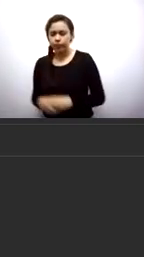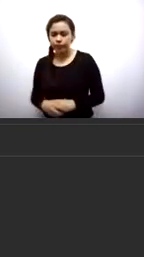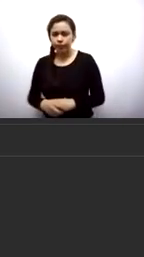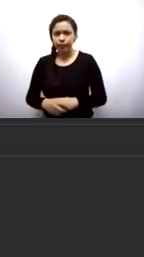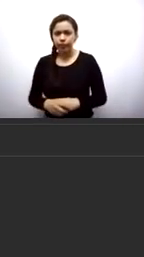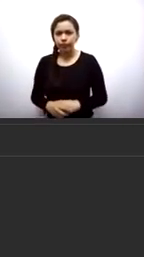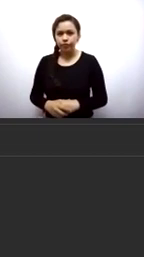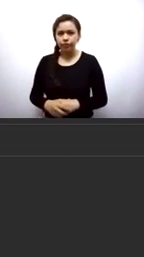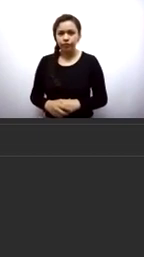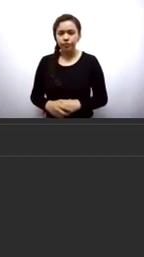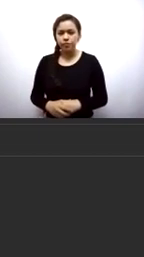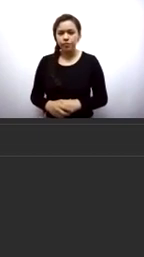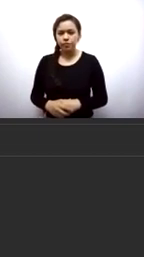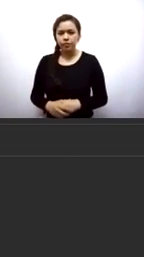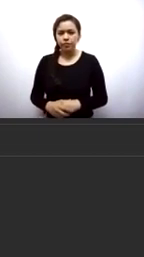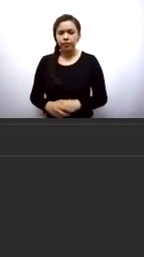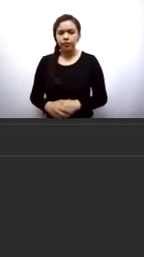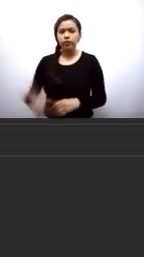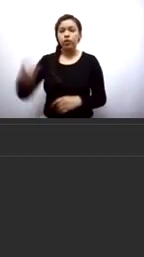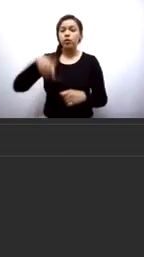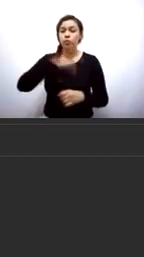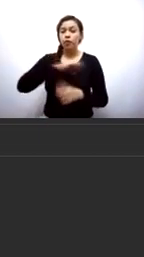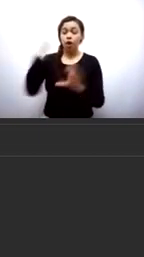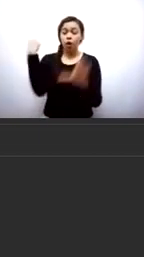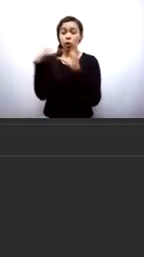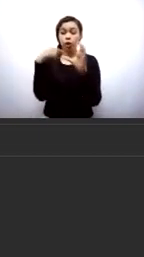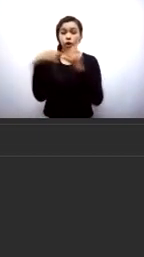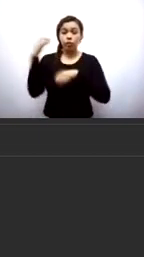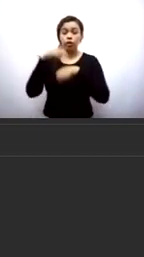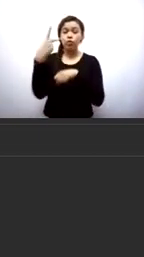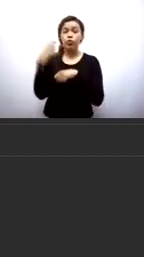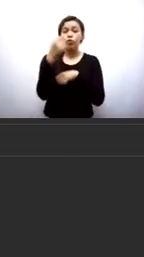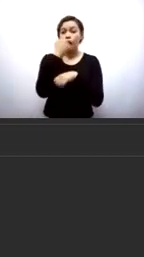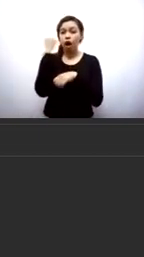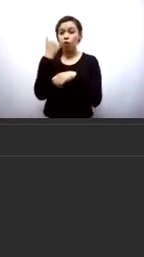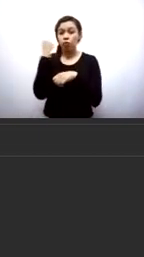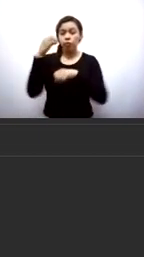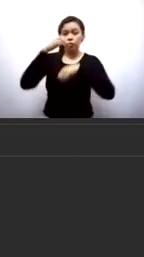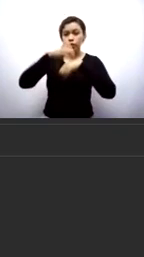ustedes pueden meter los correos de